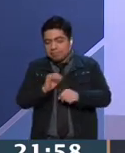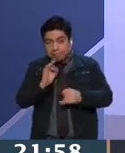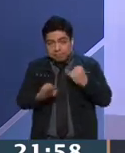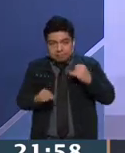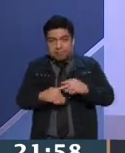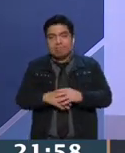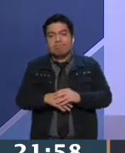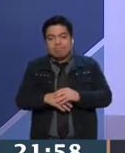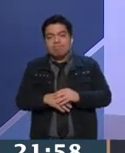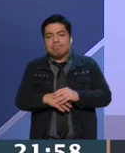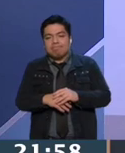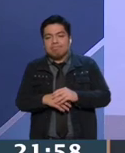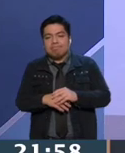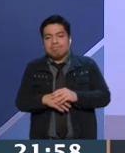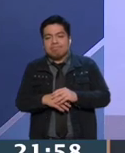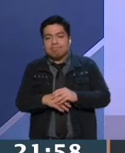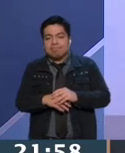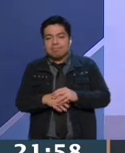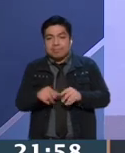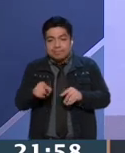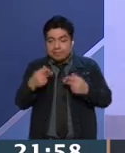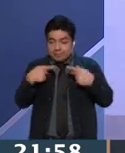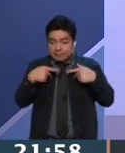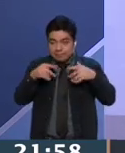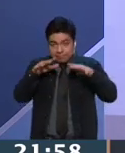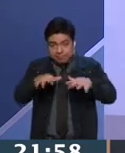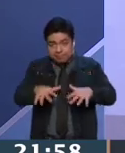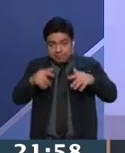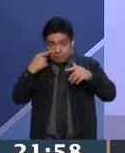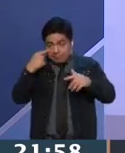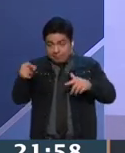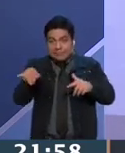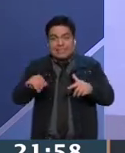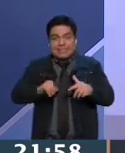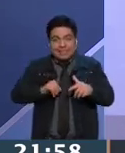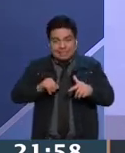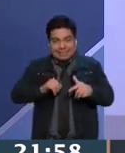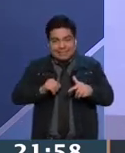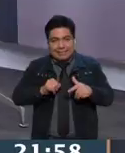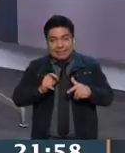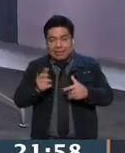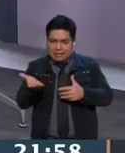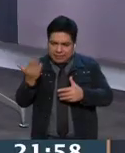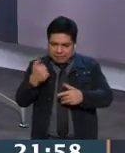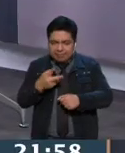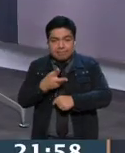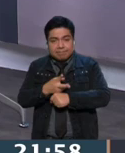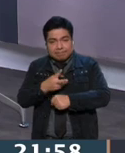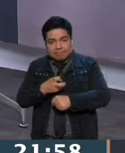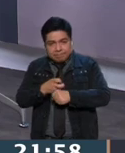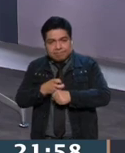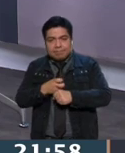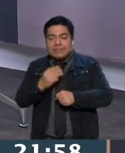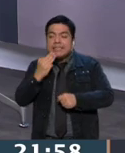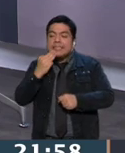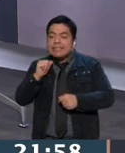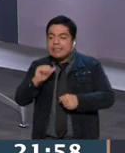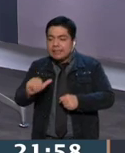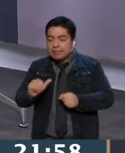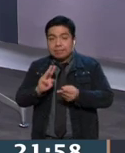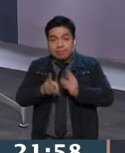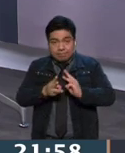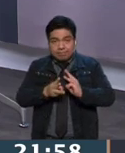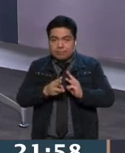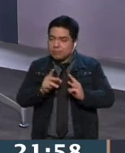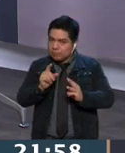que a la audiencia que nos está escuchando y que le interese participar de esto, les invitamos a que escriban un mensaje directo por WhatsApp.